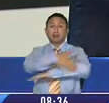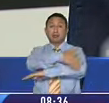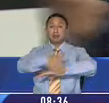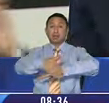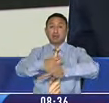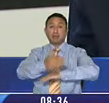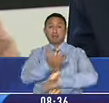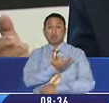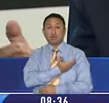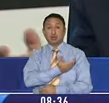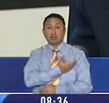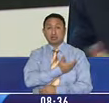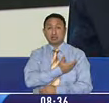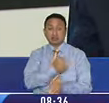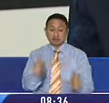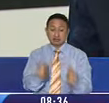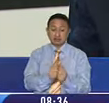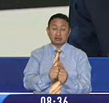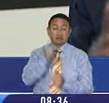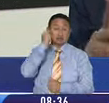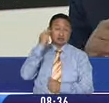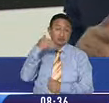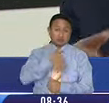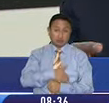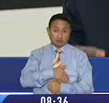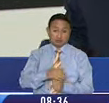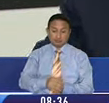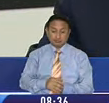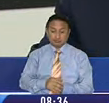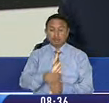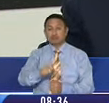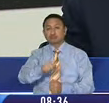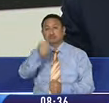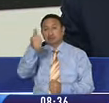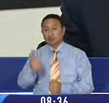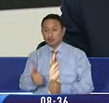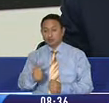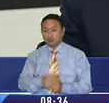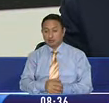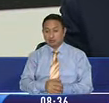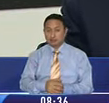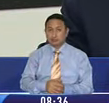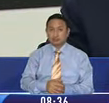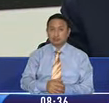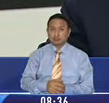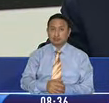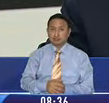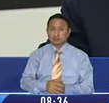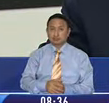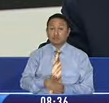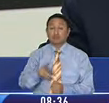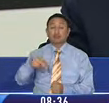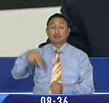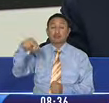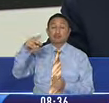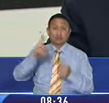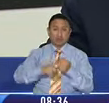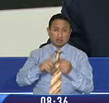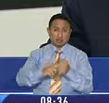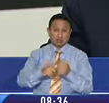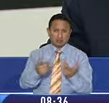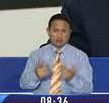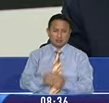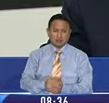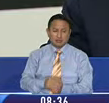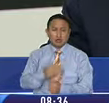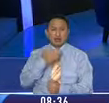pasa paralela a la Simón Bolívar, es otro de los temas. Y además debemos generar algunos eslabones en el norte de Quito. No es posible